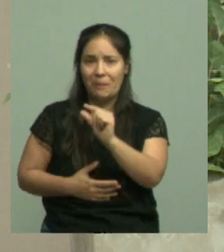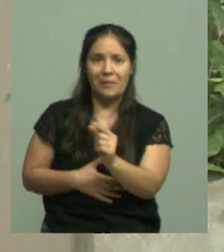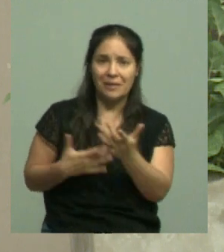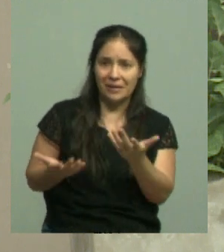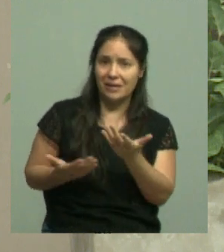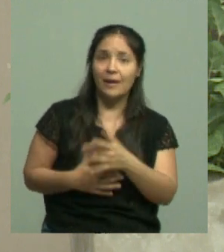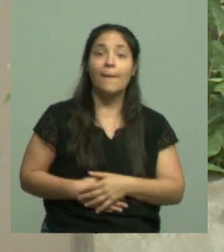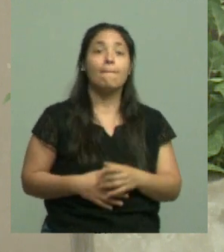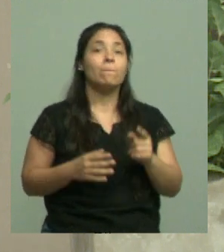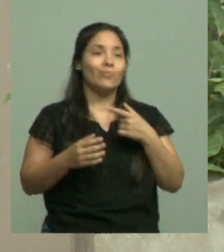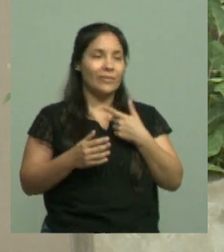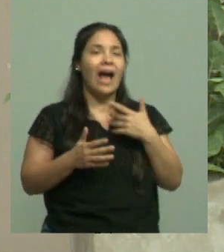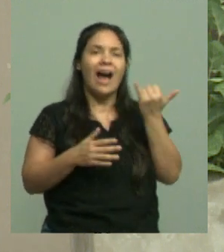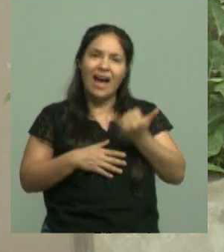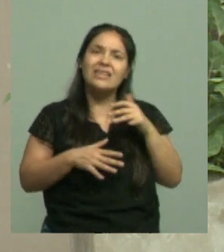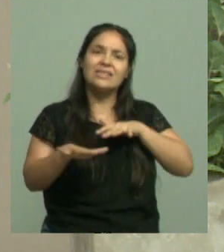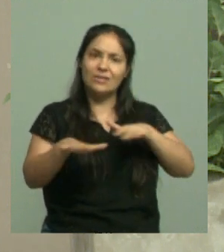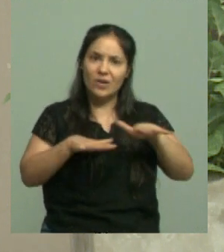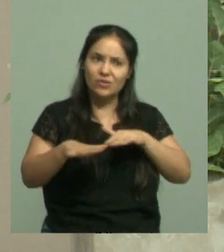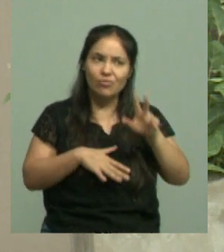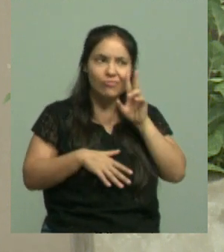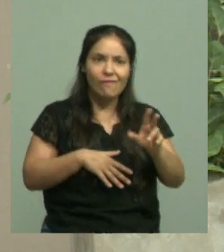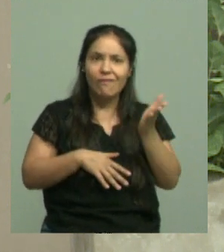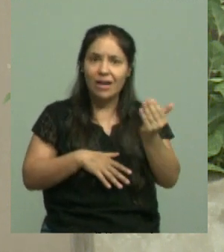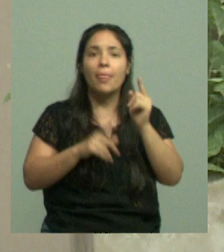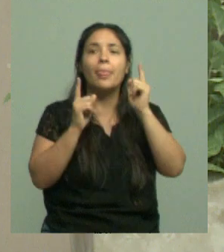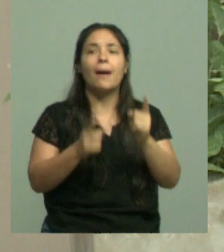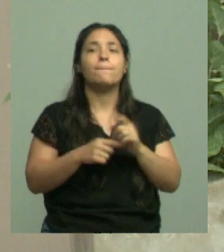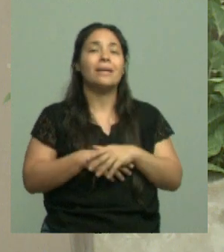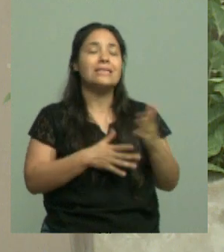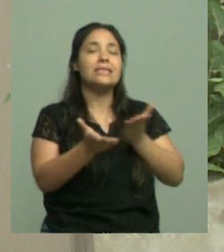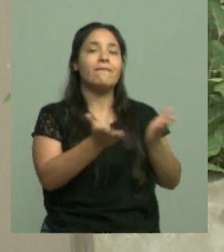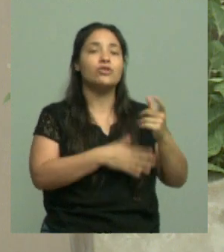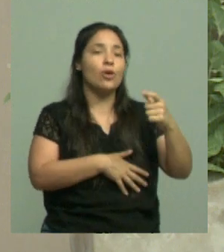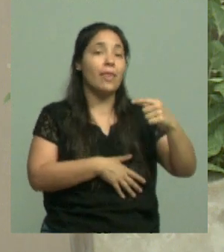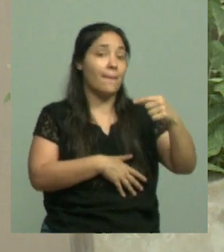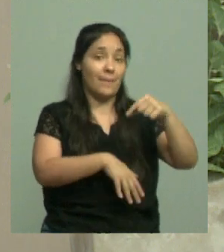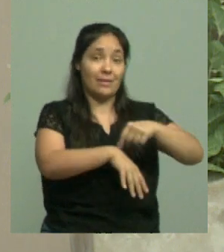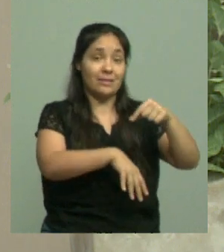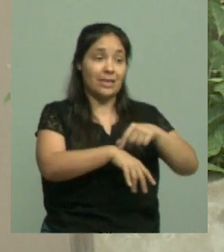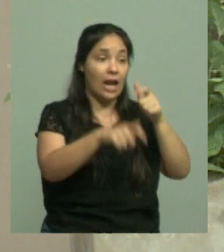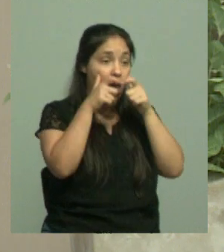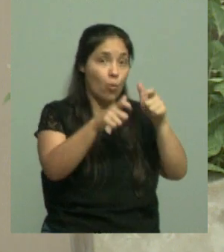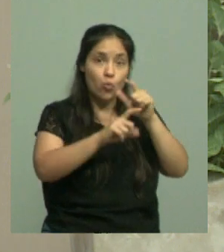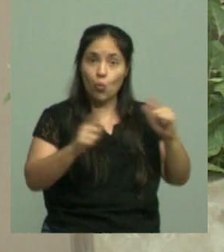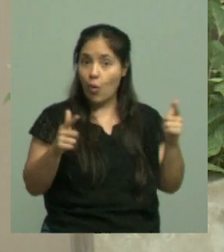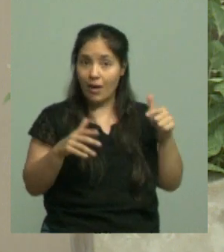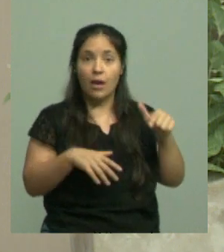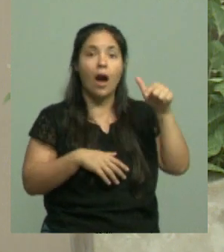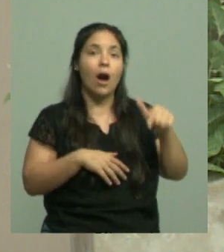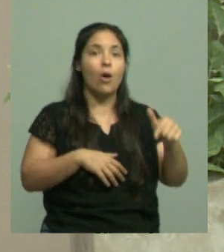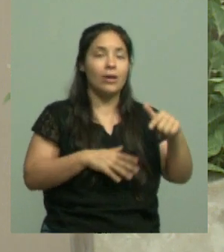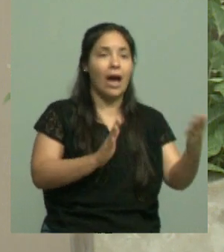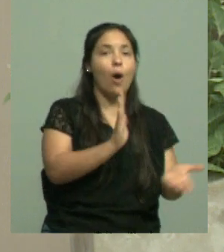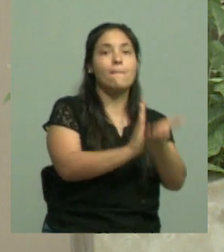claramente no se está viendo, ¿no? Hay una desregulación de los servicios de medicina que te dicen, bueno, el impacto tiene un porcentaje, pero